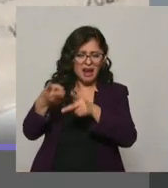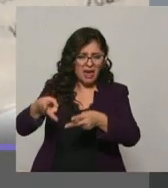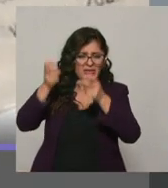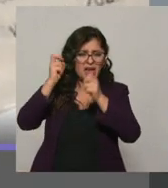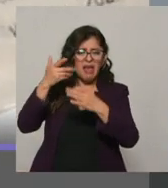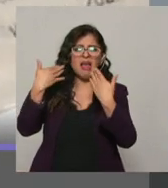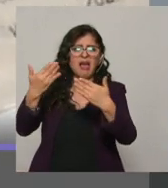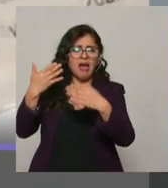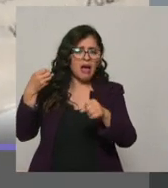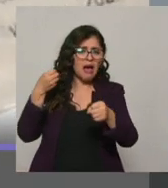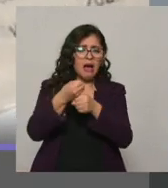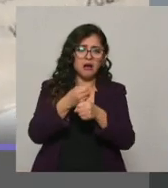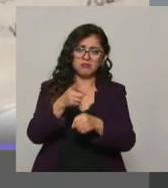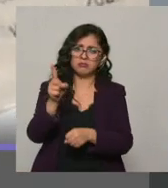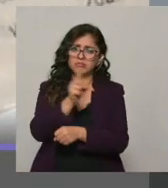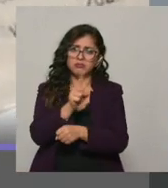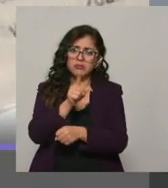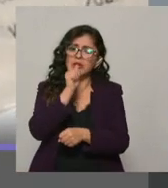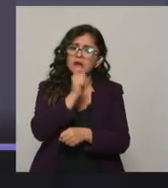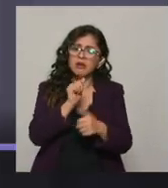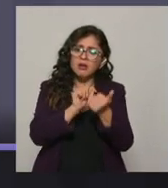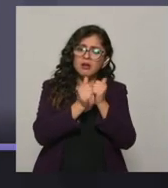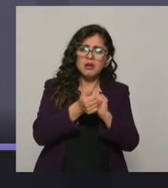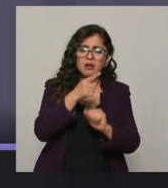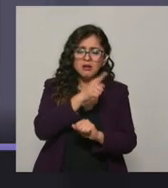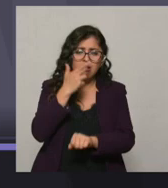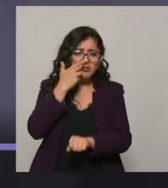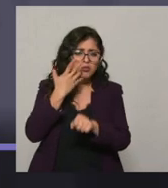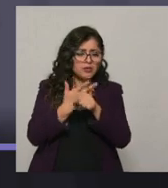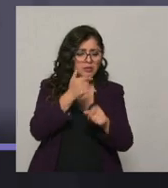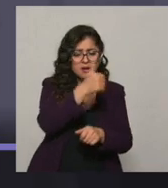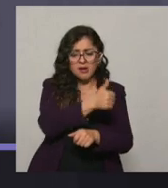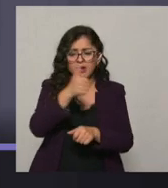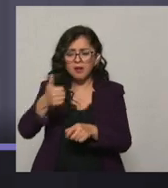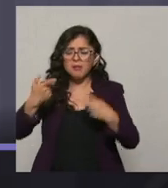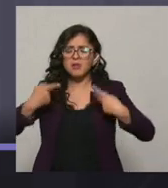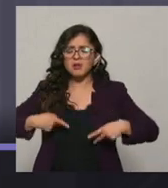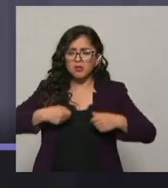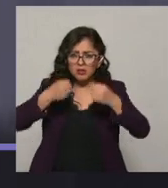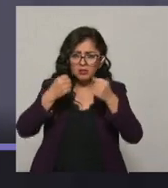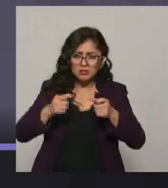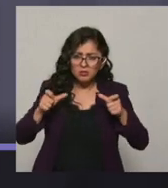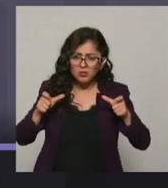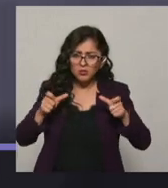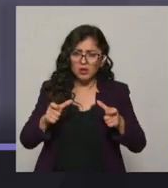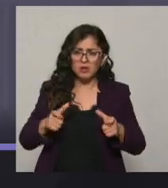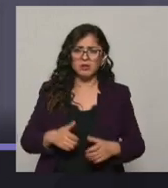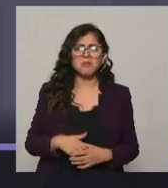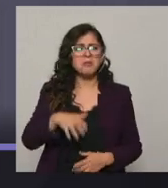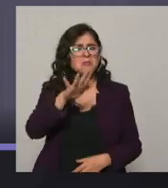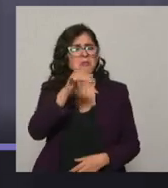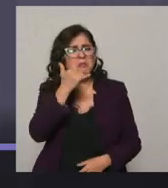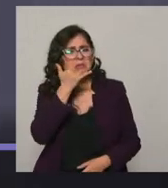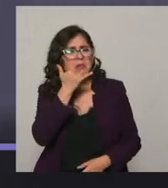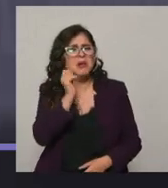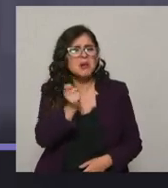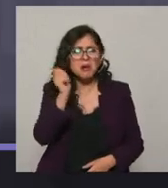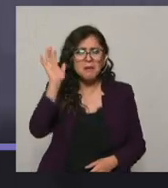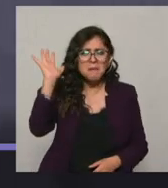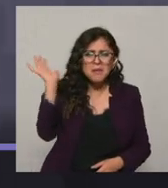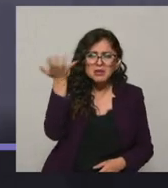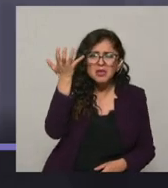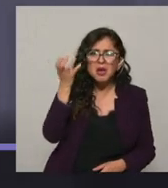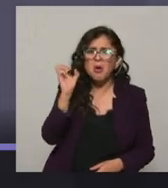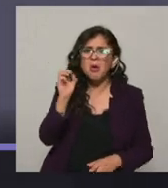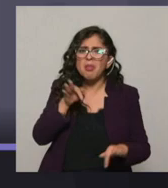neutralizado, ya era responsabilidad de las fuerzas de seguridad. Bueno, sí, ¿son meseros o trabajadores?